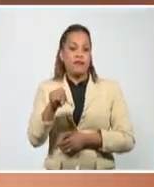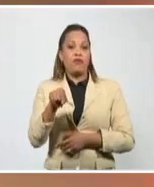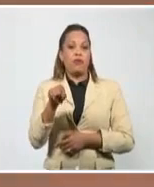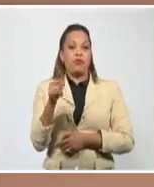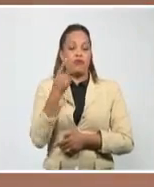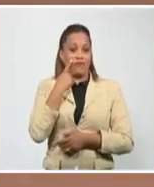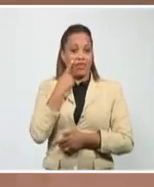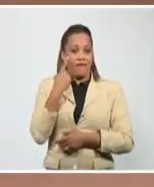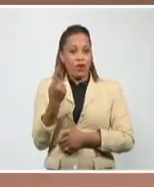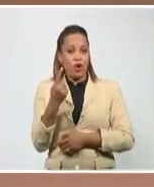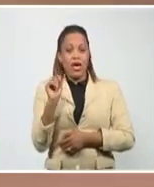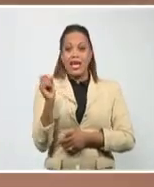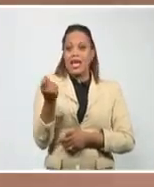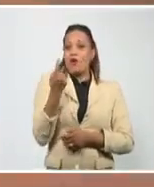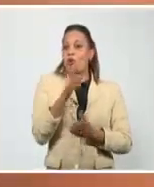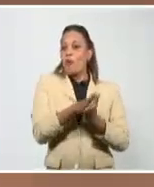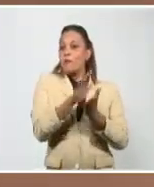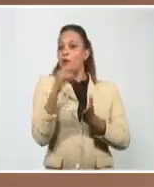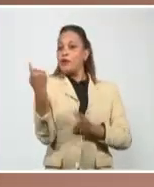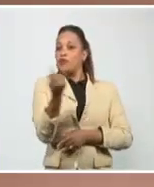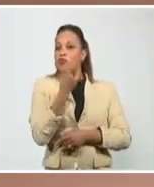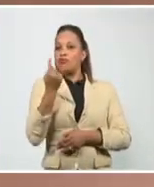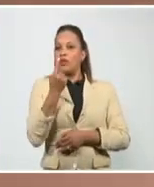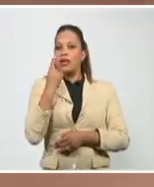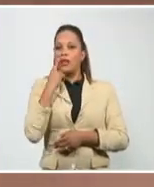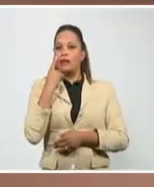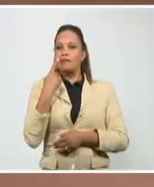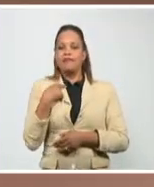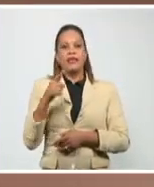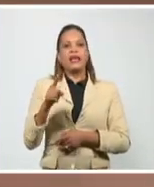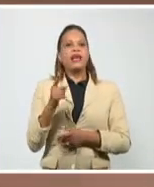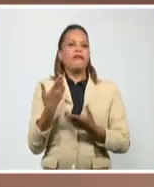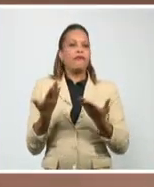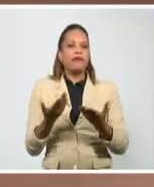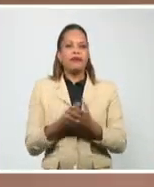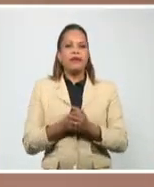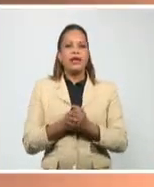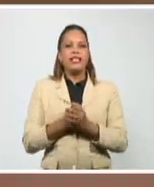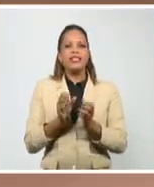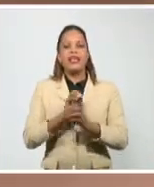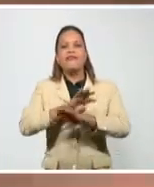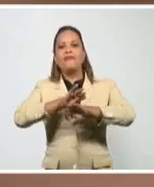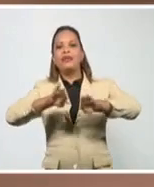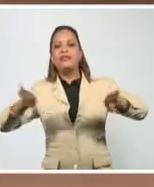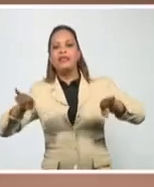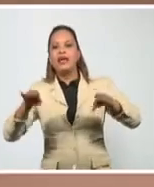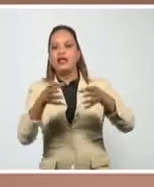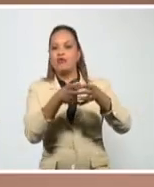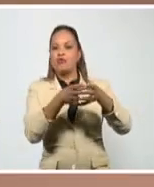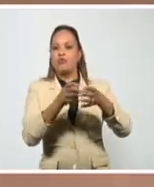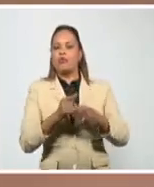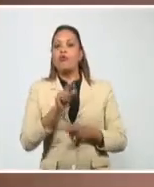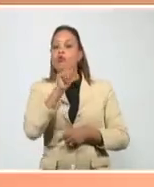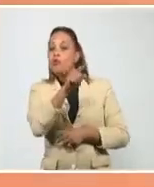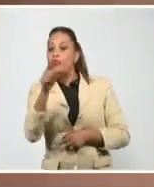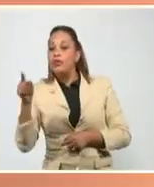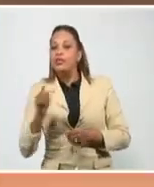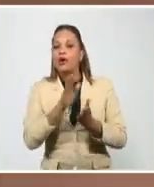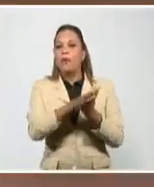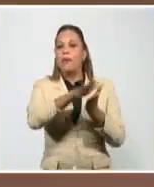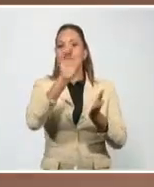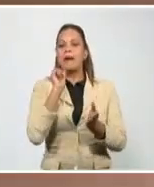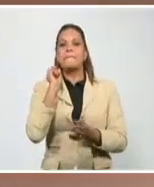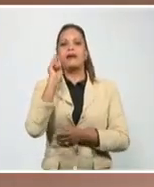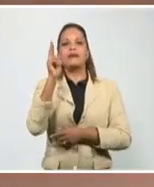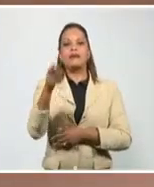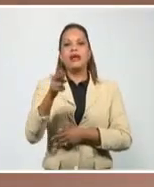de los compromisos de ustedes fue dispersar la manifestación. Ustedes se comprometieron a mandar a